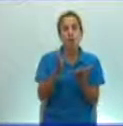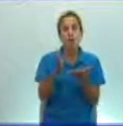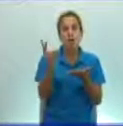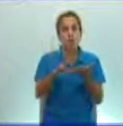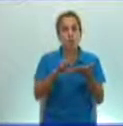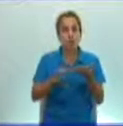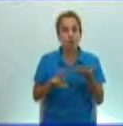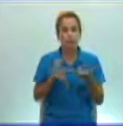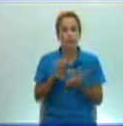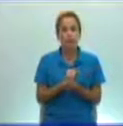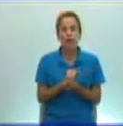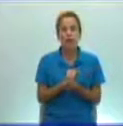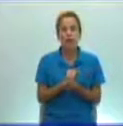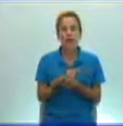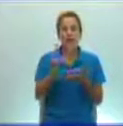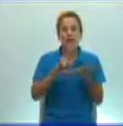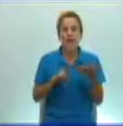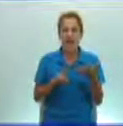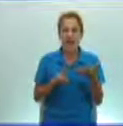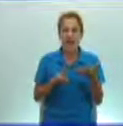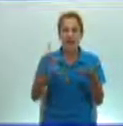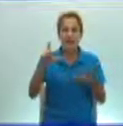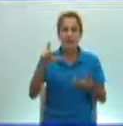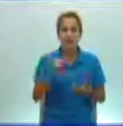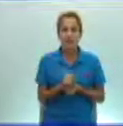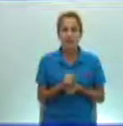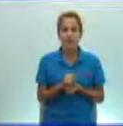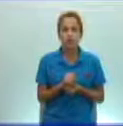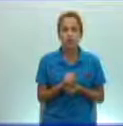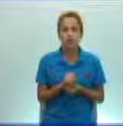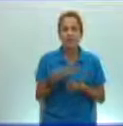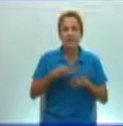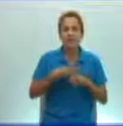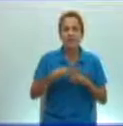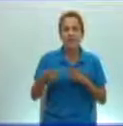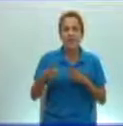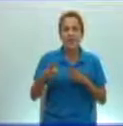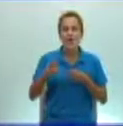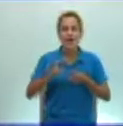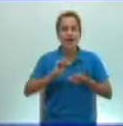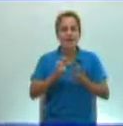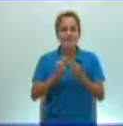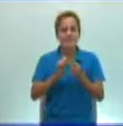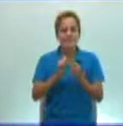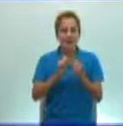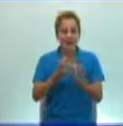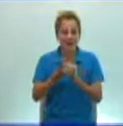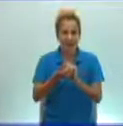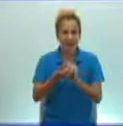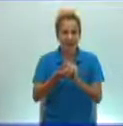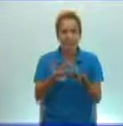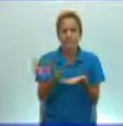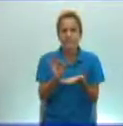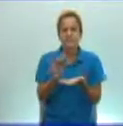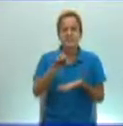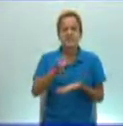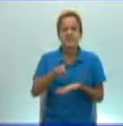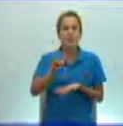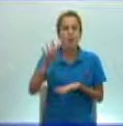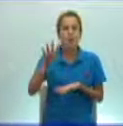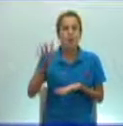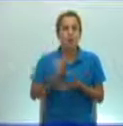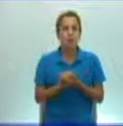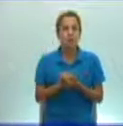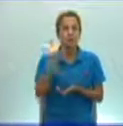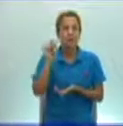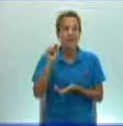lectura van a leer el texto Historia de una naranja que aparece en la página 144. Y de